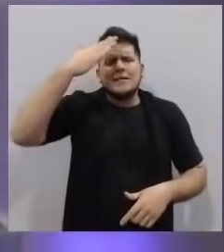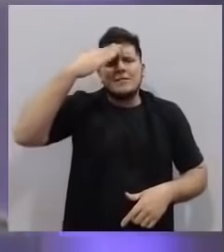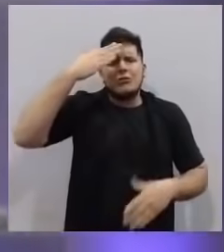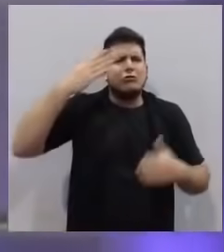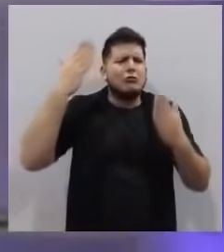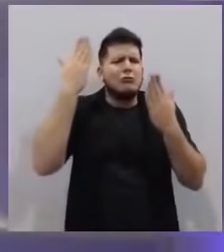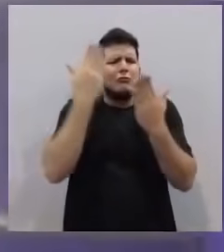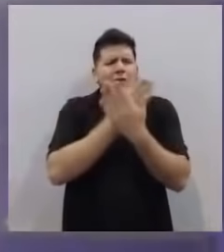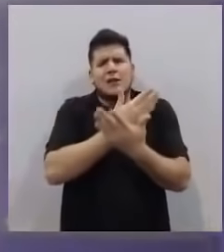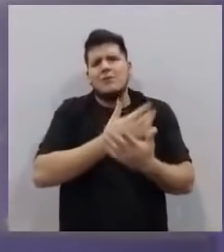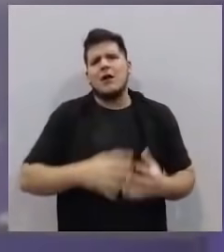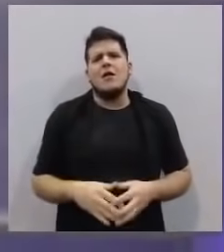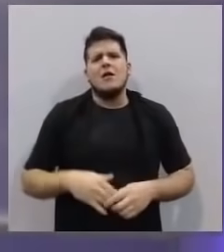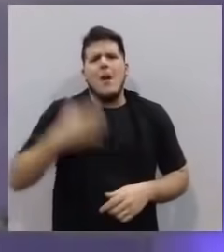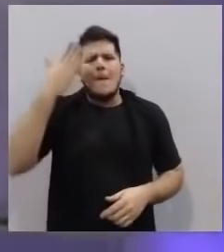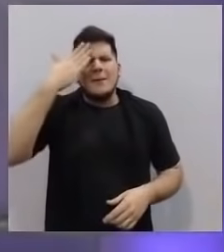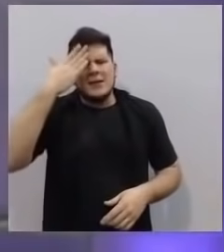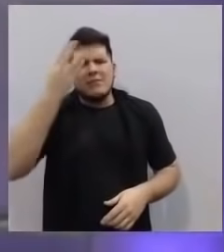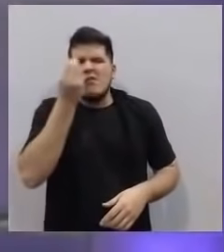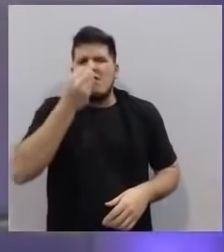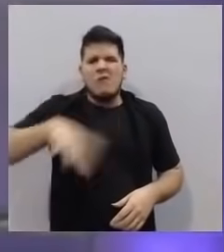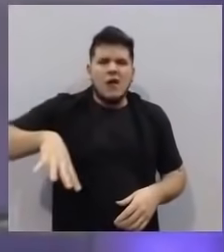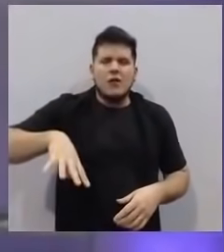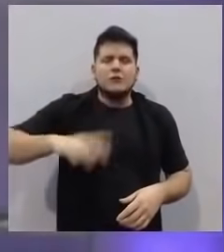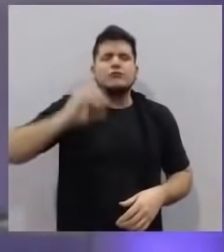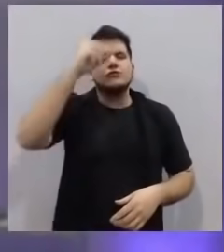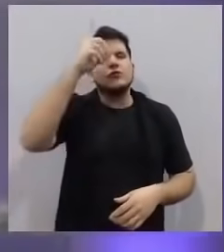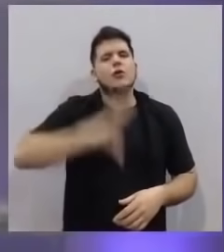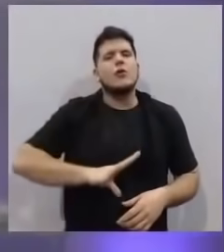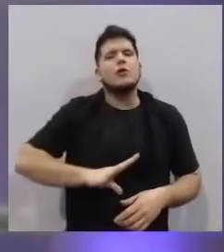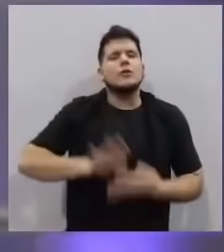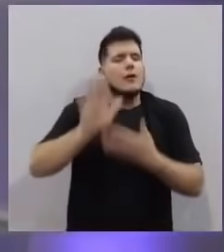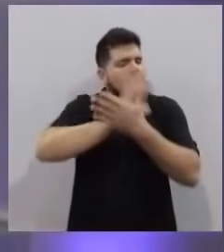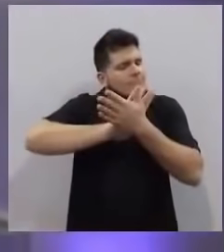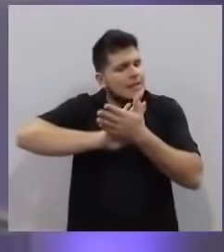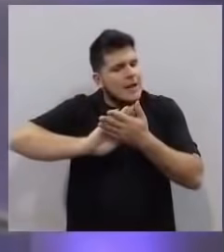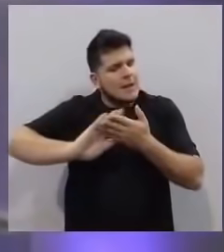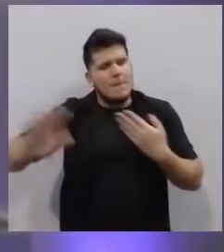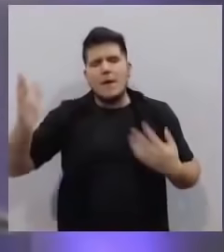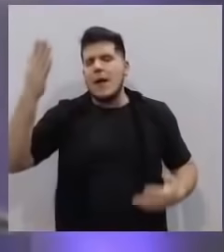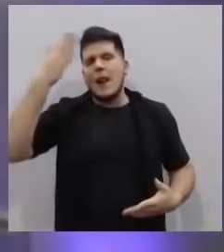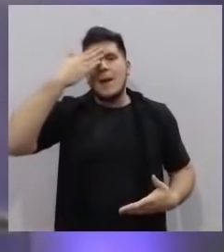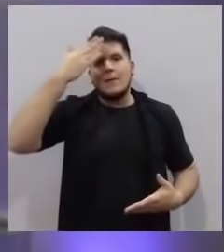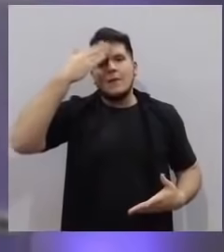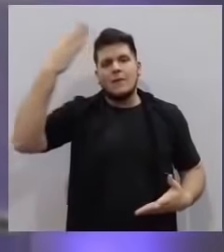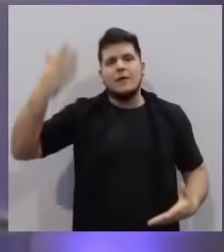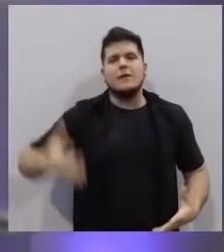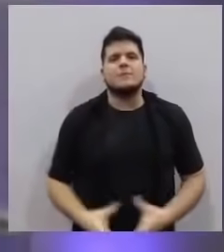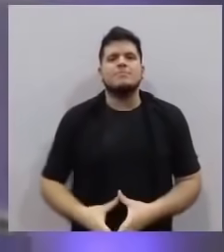correctos como el hijo que se fue ya que quedó la casa para que entiendas reino